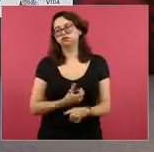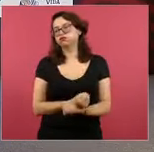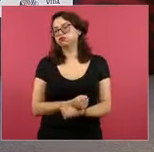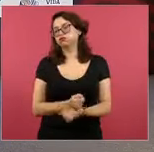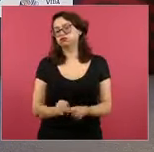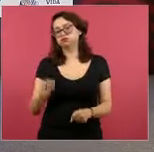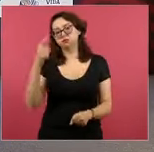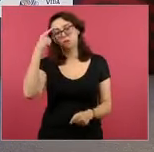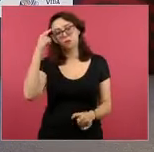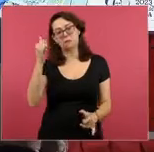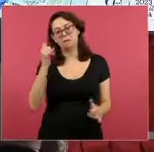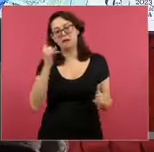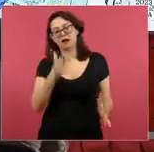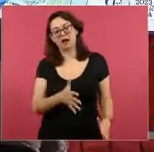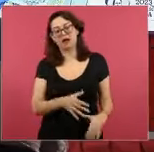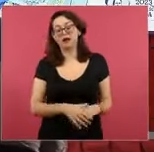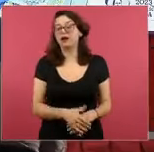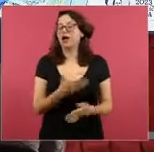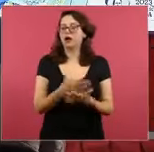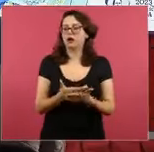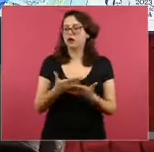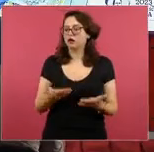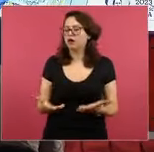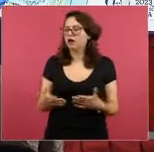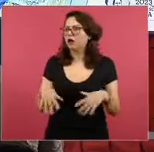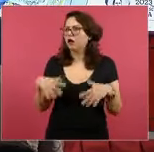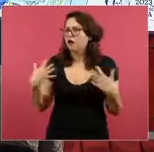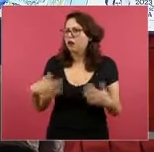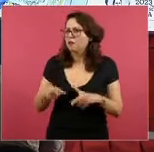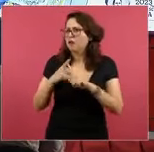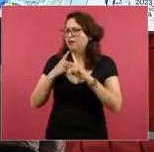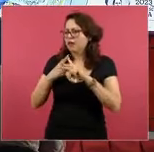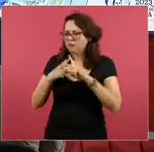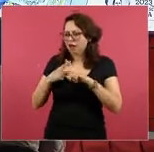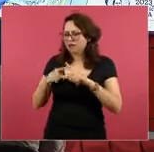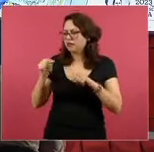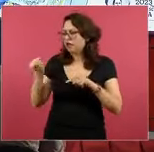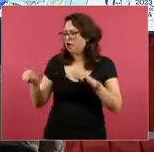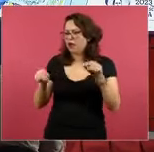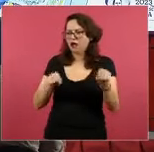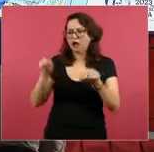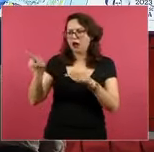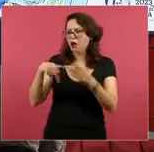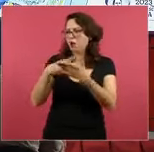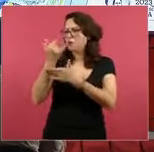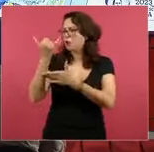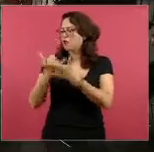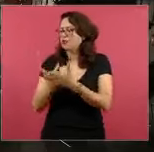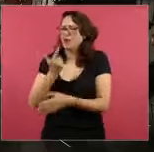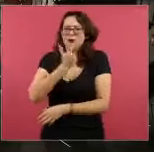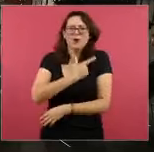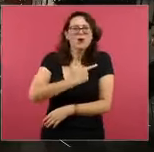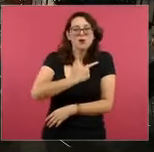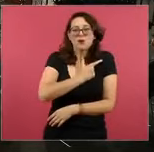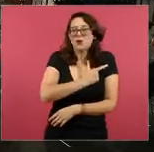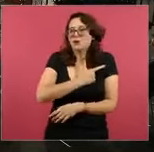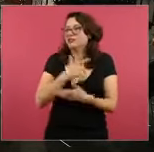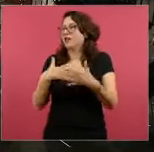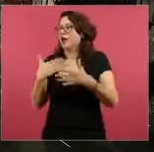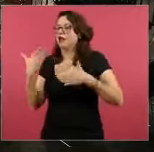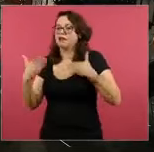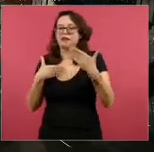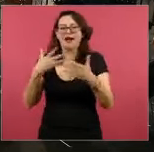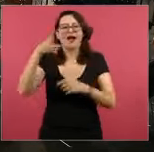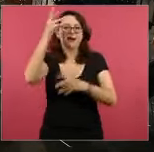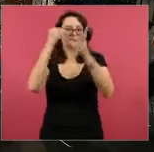pueda disfrutarlas, pueda vivirlas y decir: amo mi clase de matemáticas, amo este proyecto porque integra todos los conocimientos que voy a utilizar